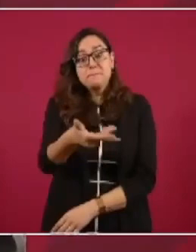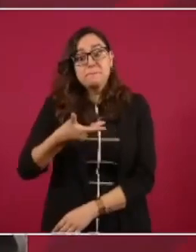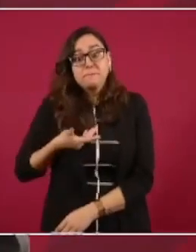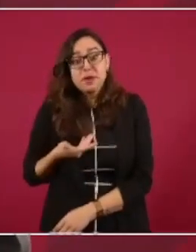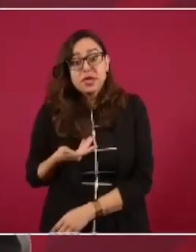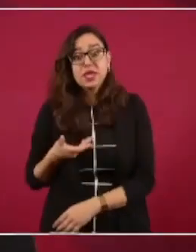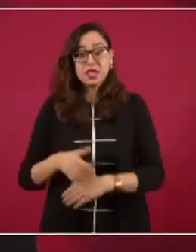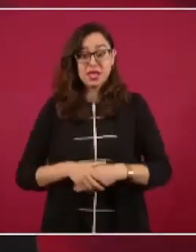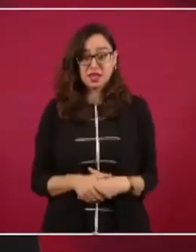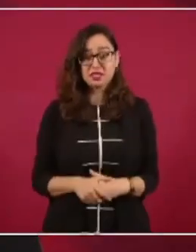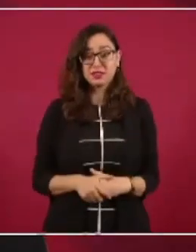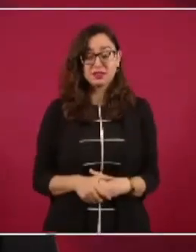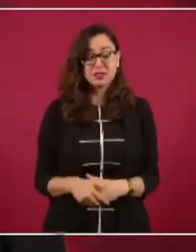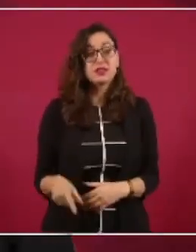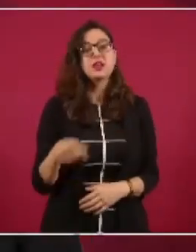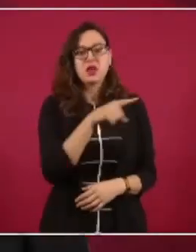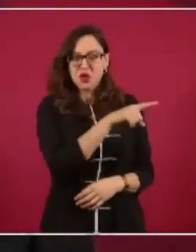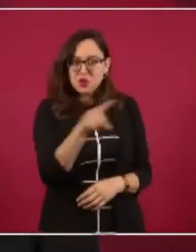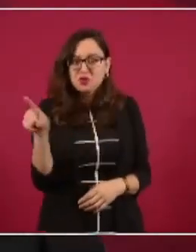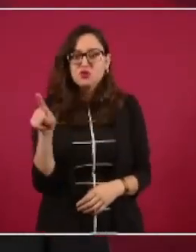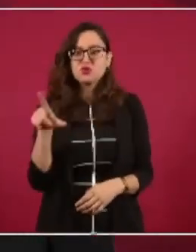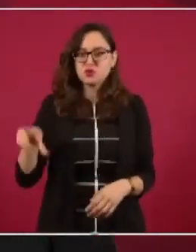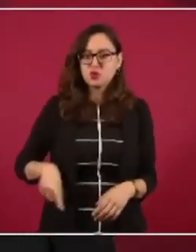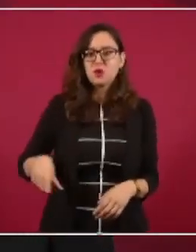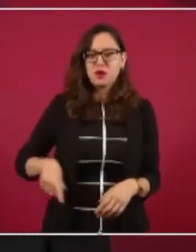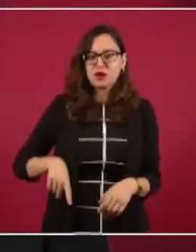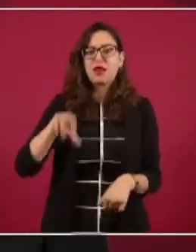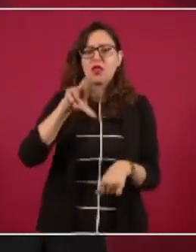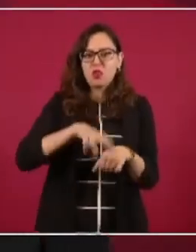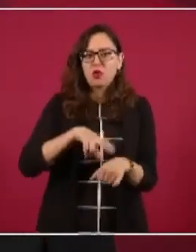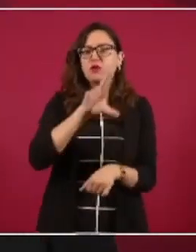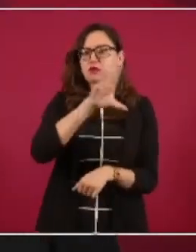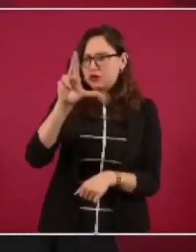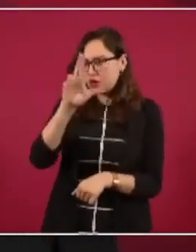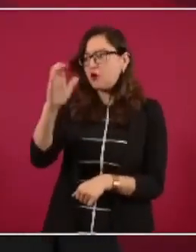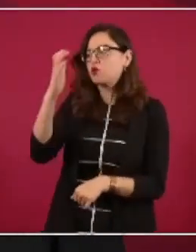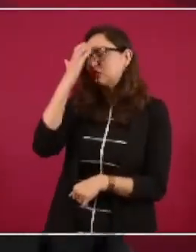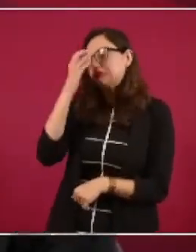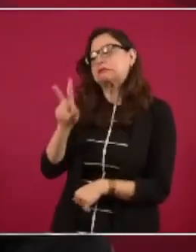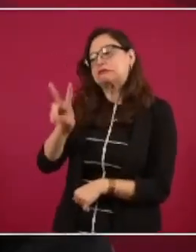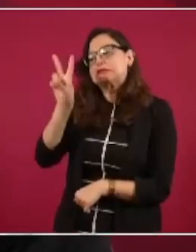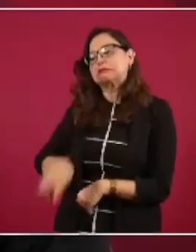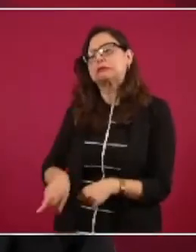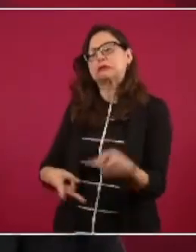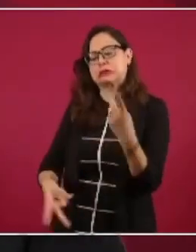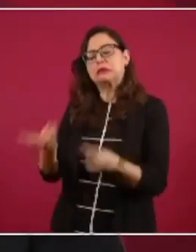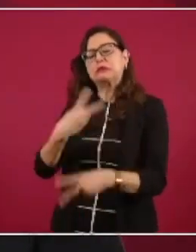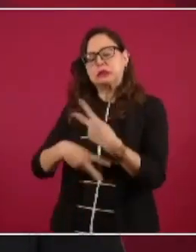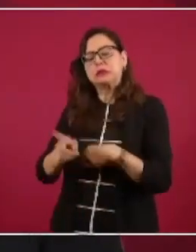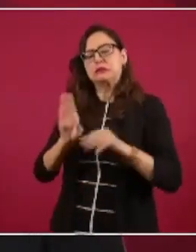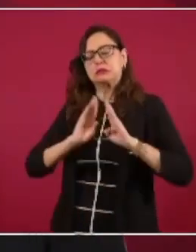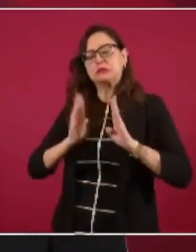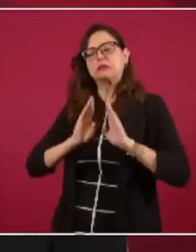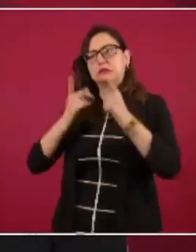que ayuda el ejército, que ayuda la marina, pero cuando se trata